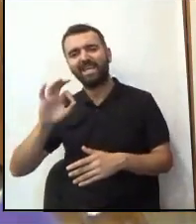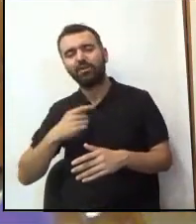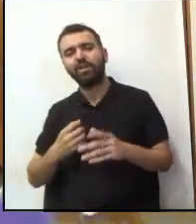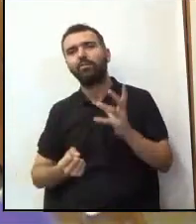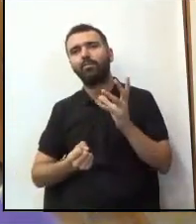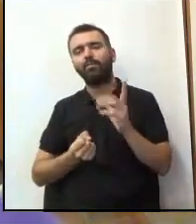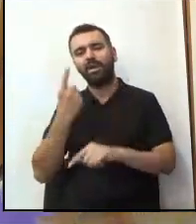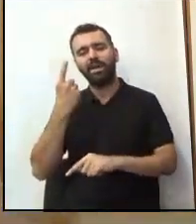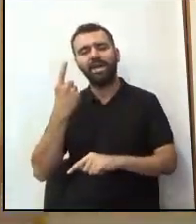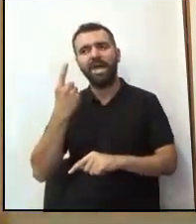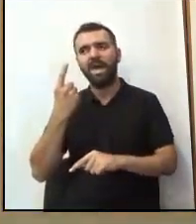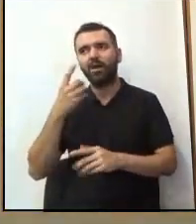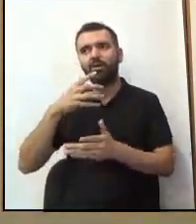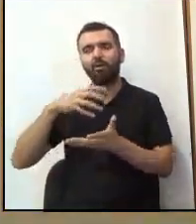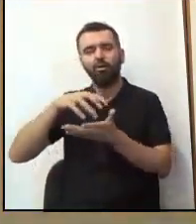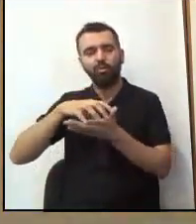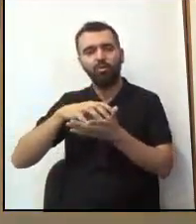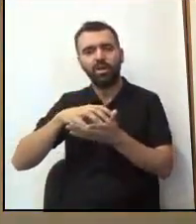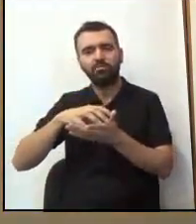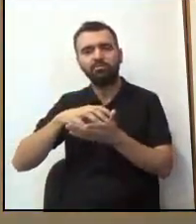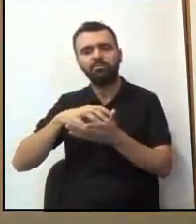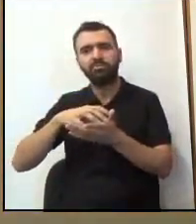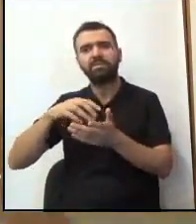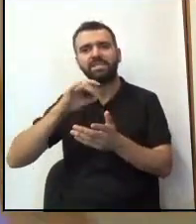cultural. Así como vamos, le quedan